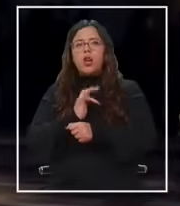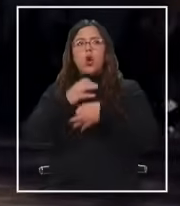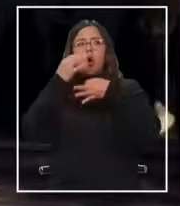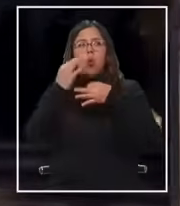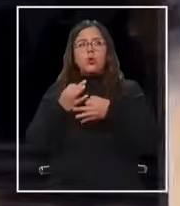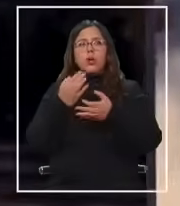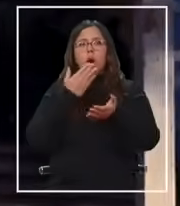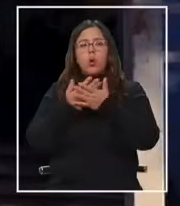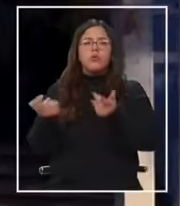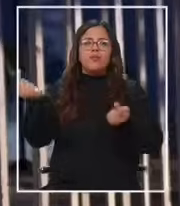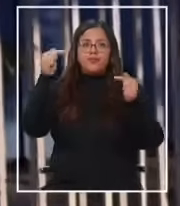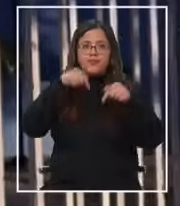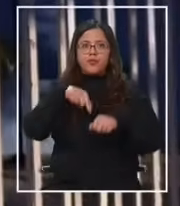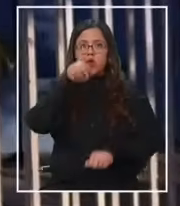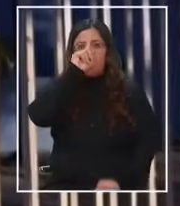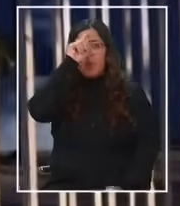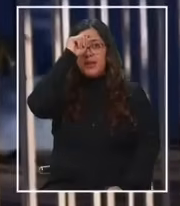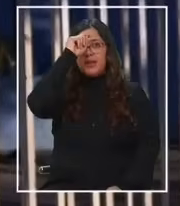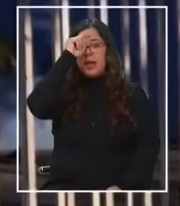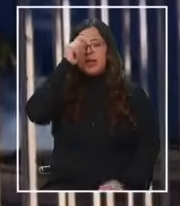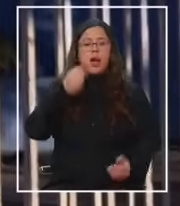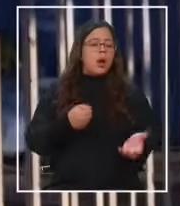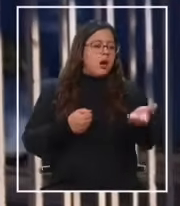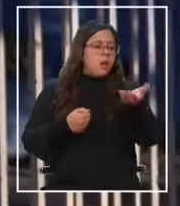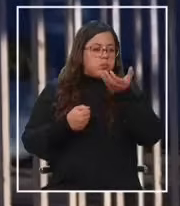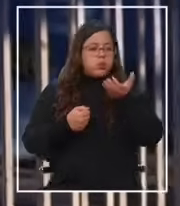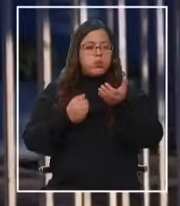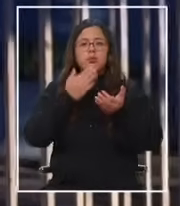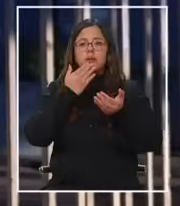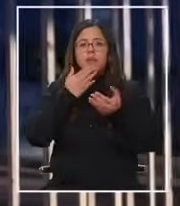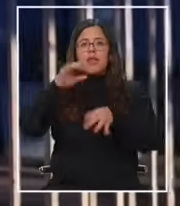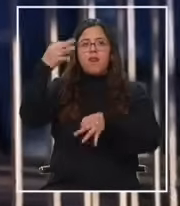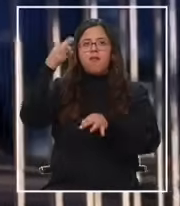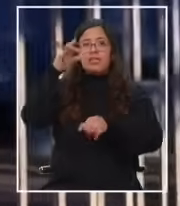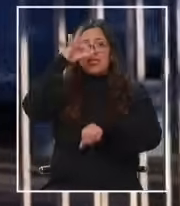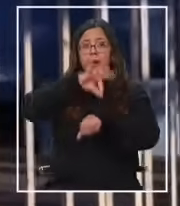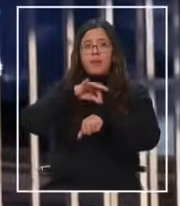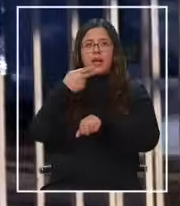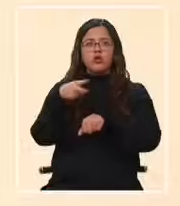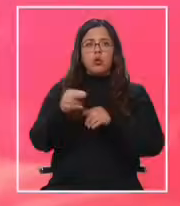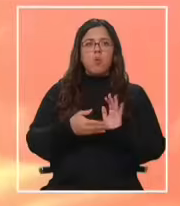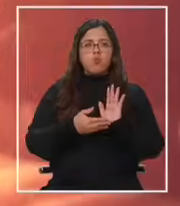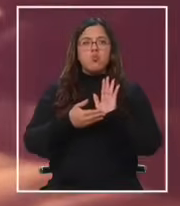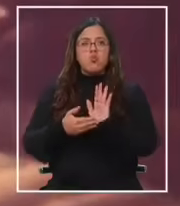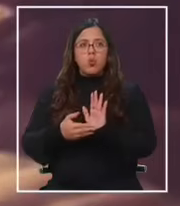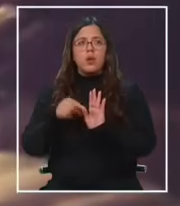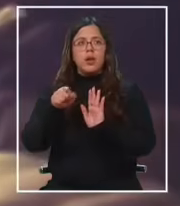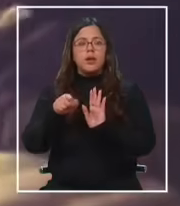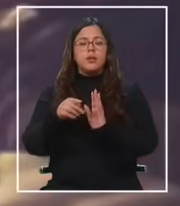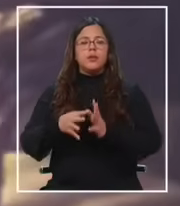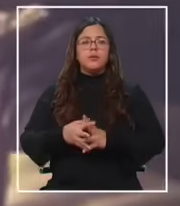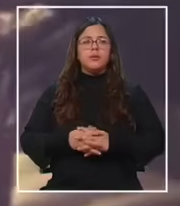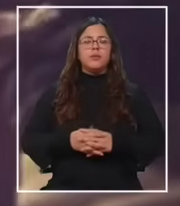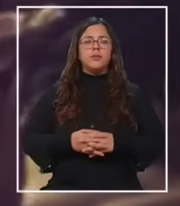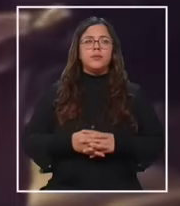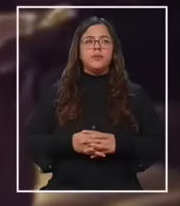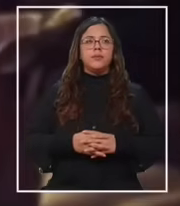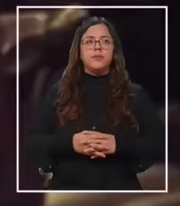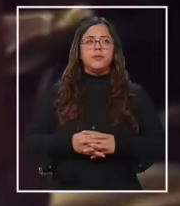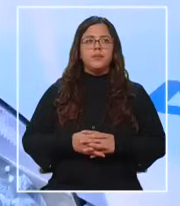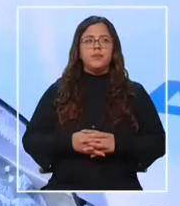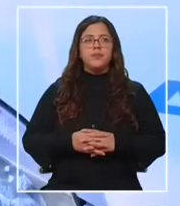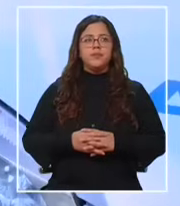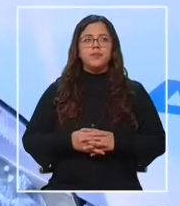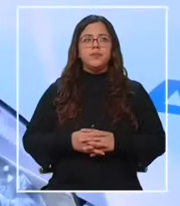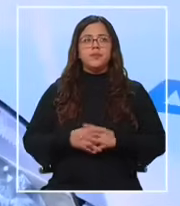paso por el hospital. Un audio y parte de su ficha médica dan cuenta de eso. Pero solo